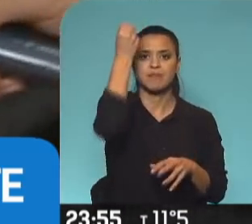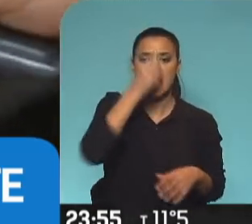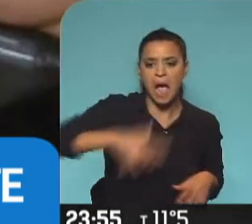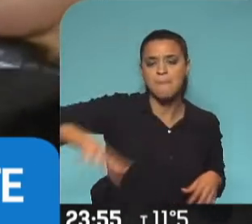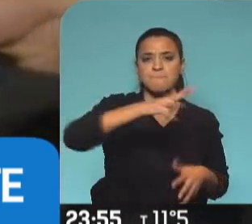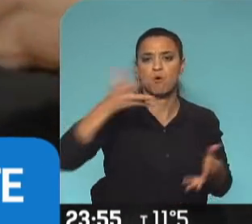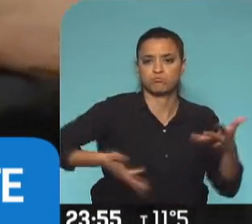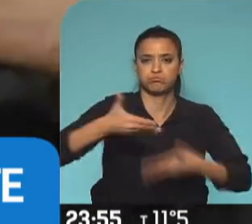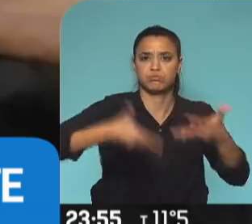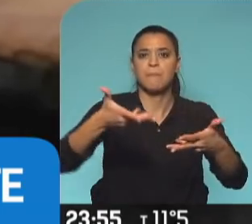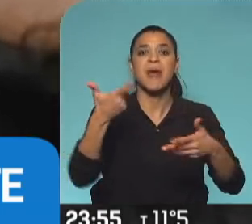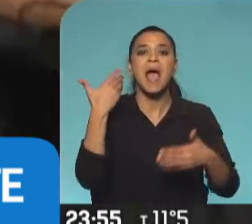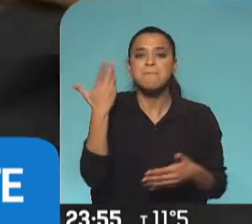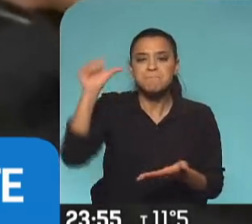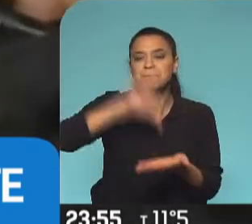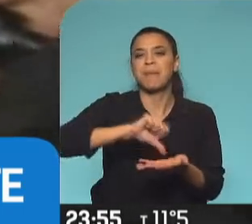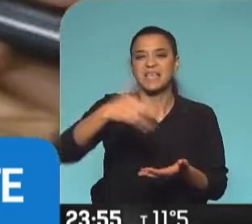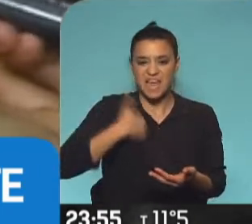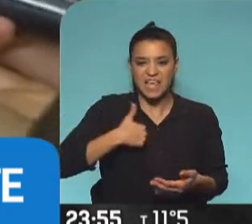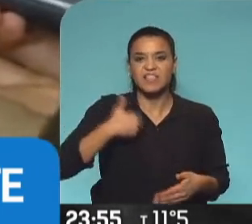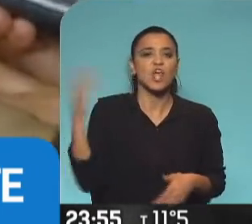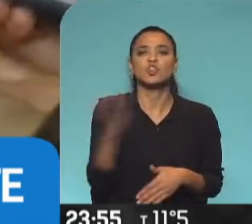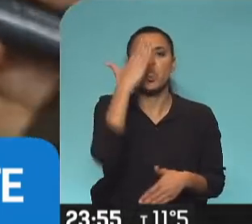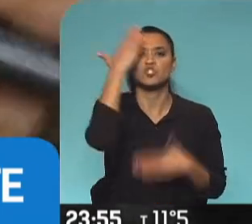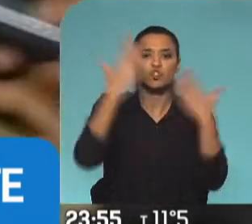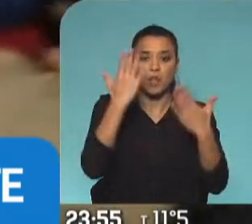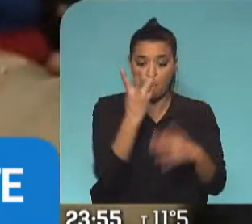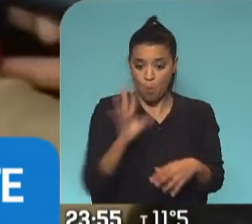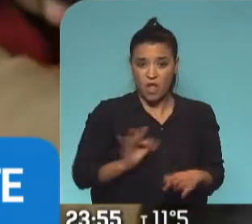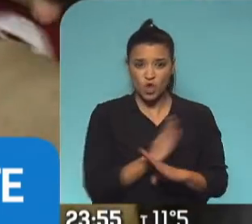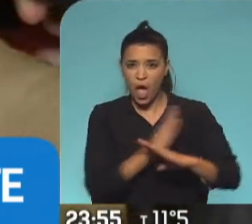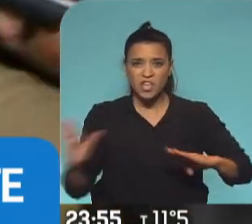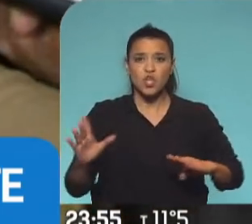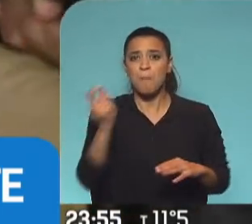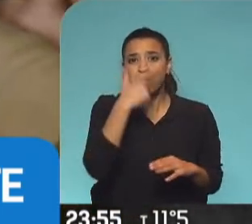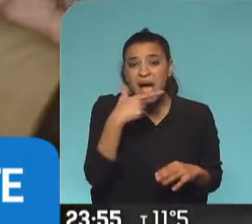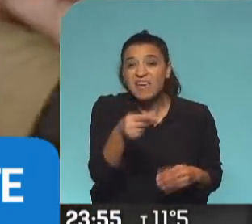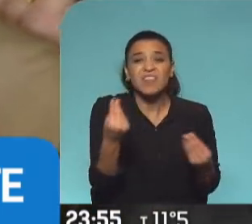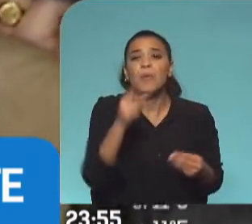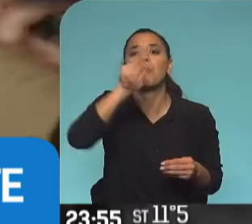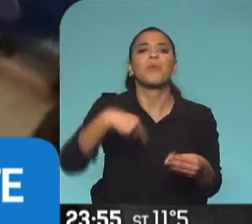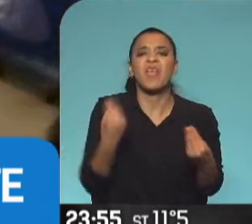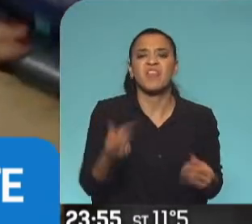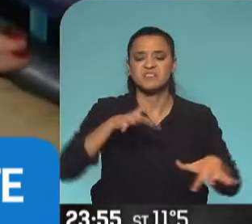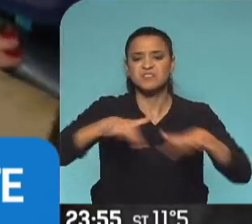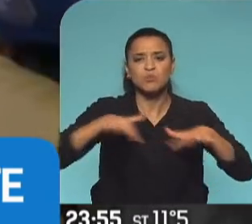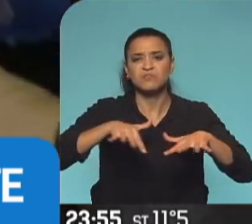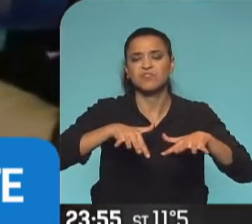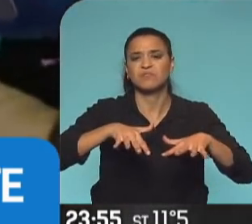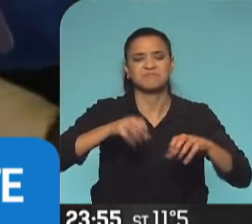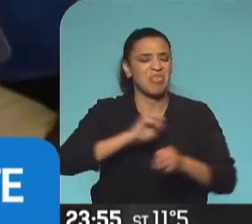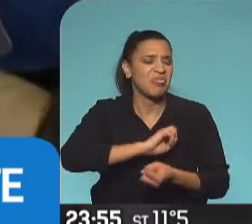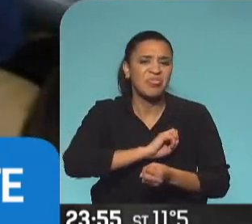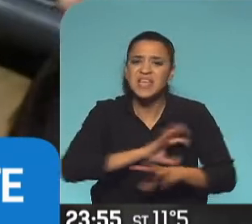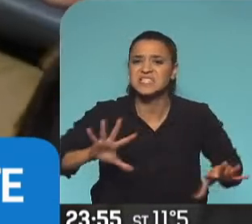para ser el país que todos soñamos. La verdad que estos 4 años de gestión del presidente Macri ha dejado a la Argentina en una situación de